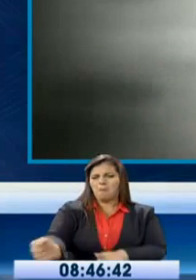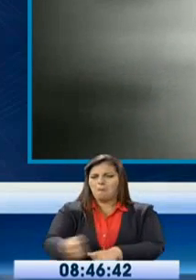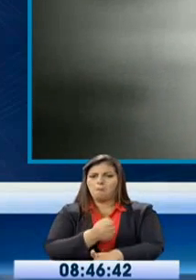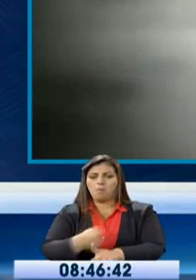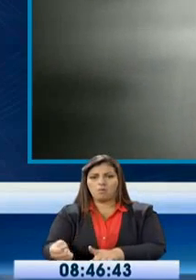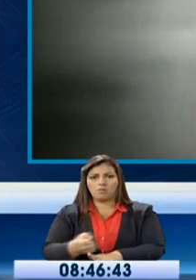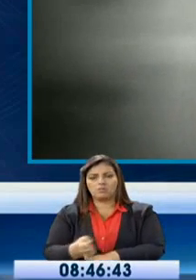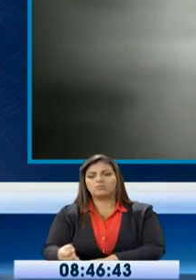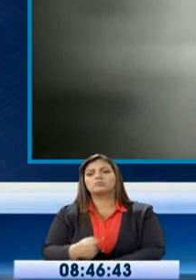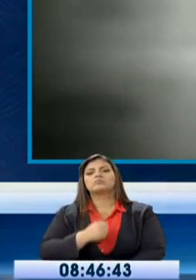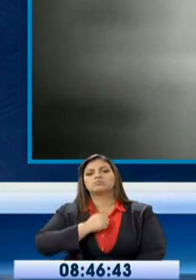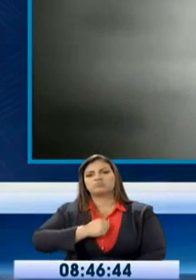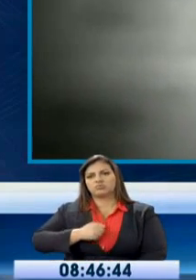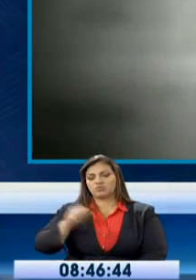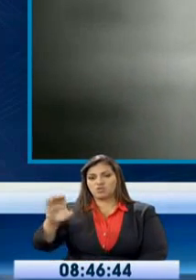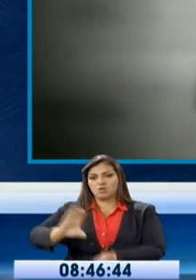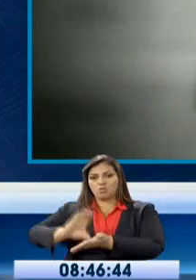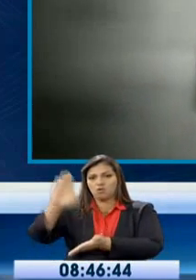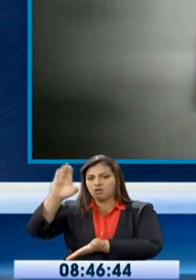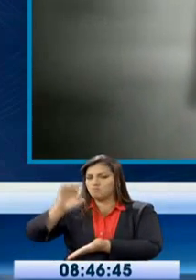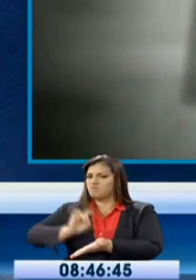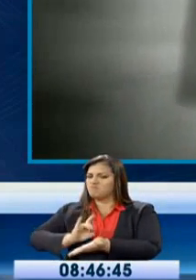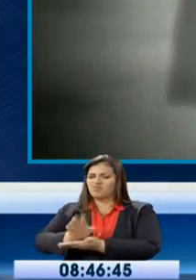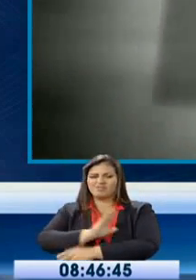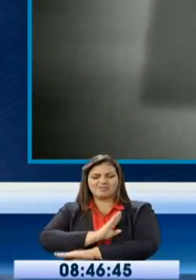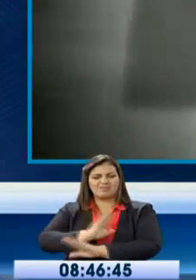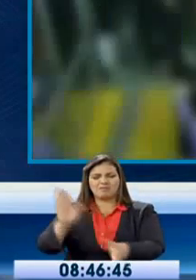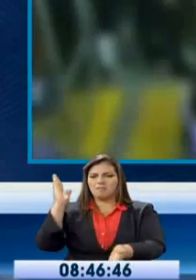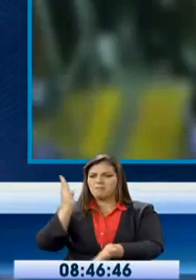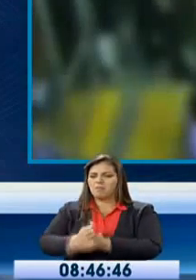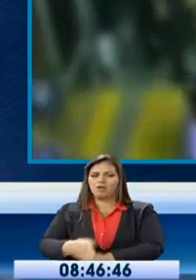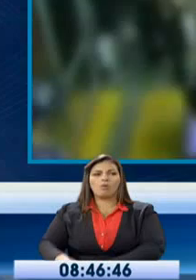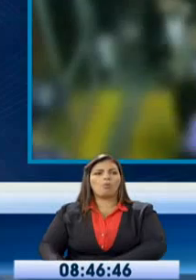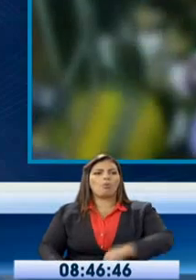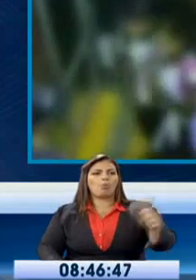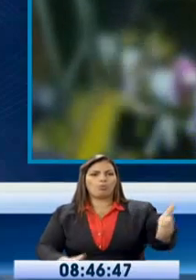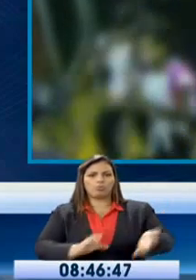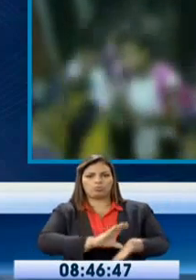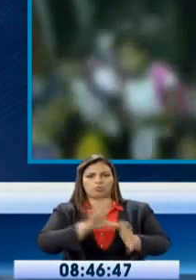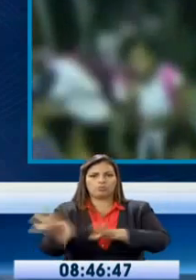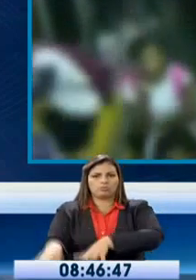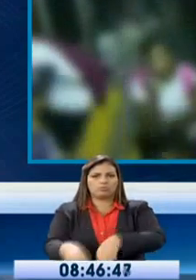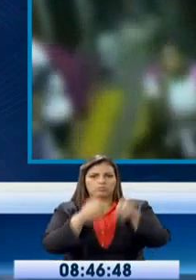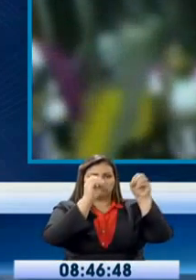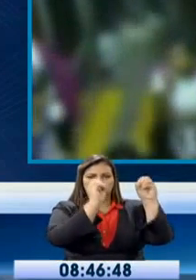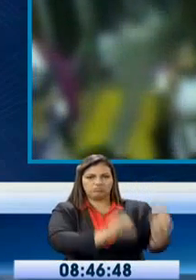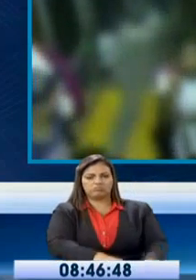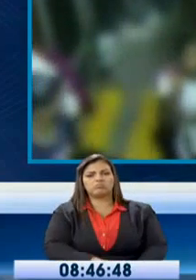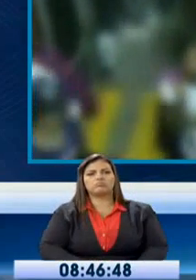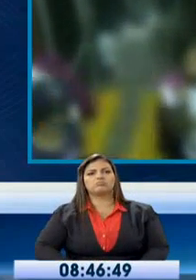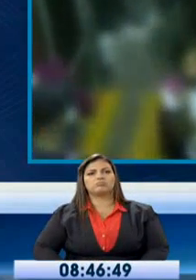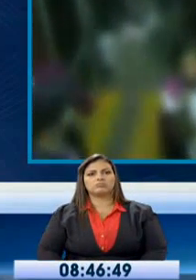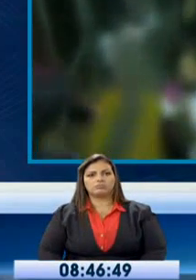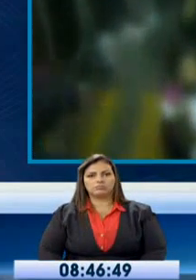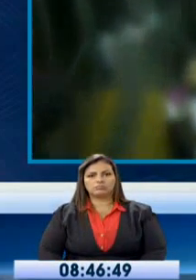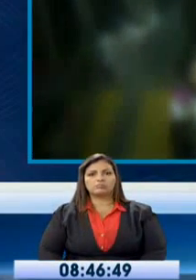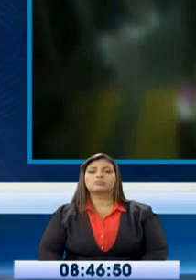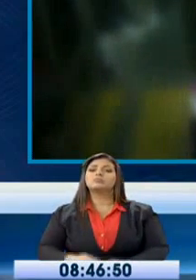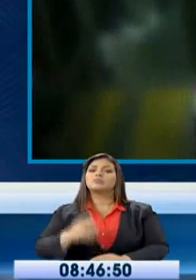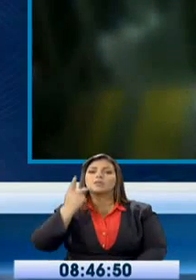corolario, el llamado una vez más, como la gota en la piedra, a los padres de familia. Cuidemos a nuestros